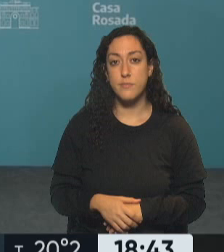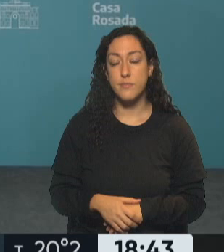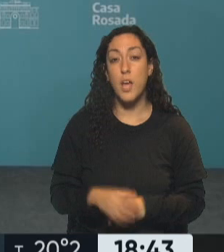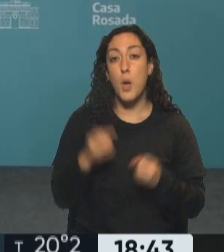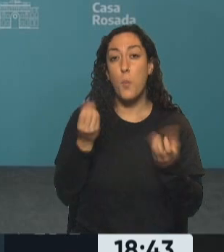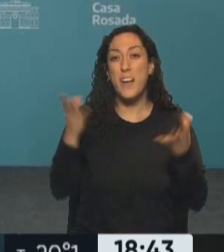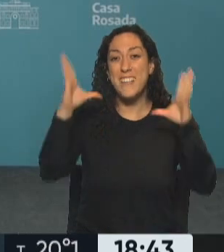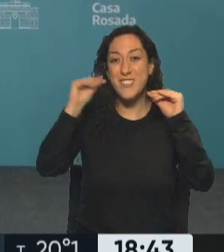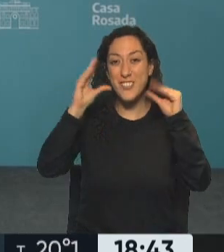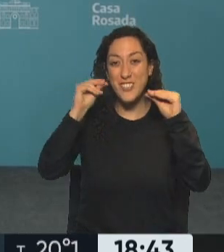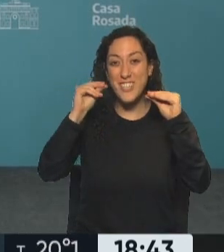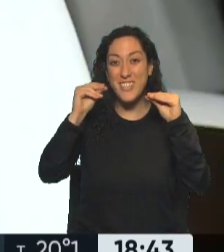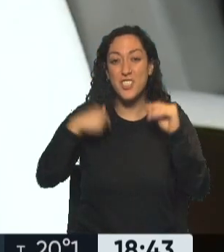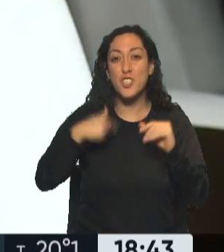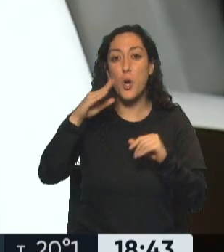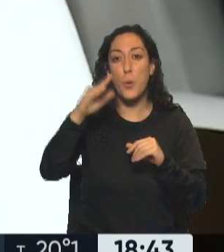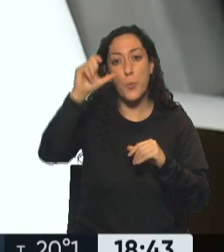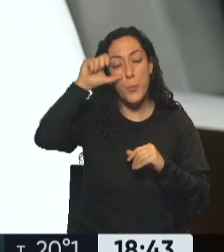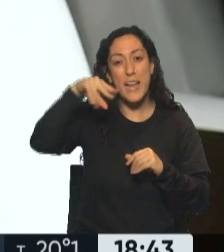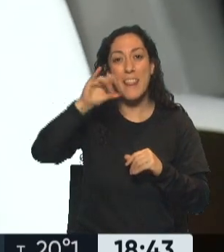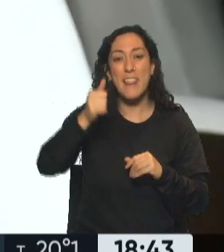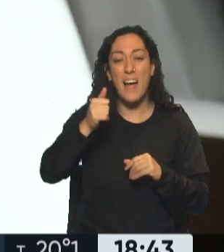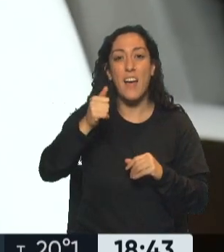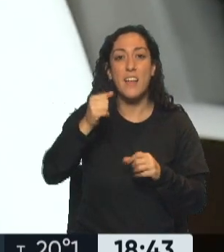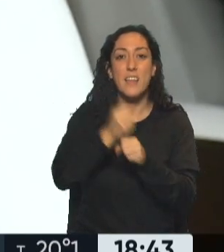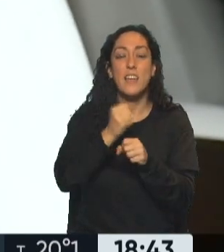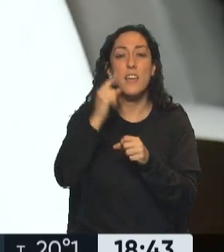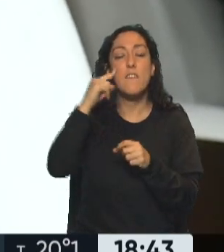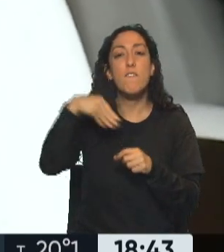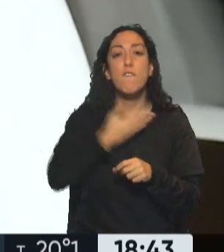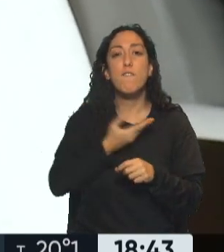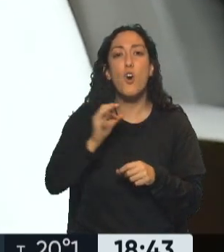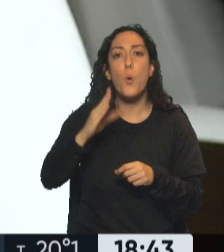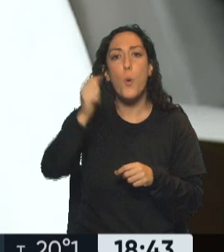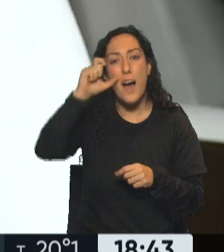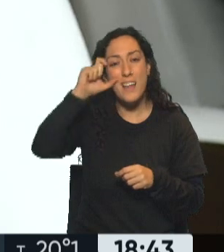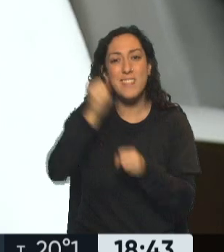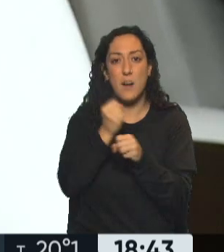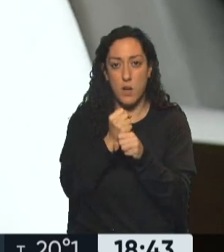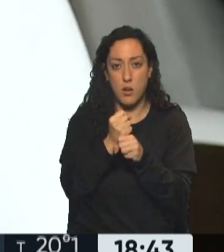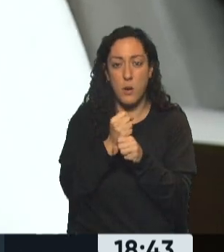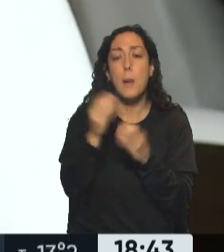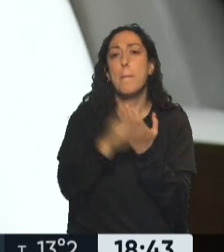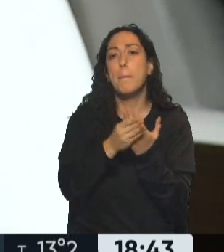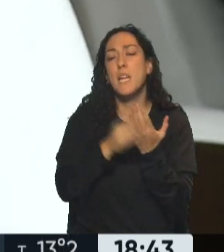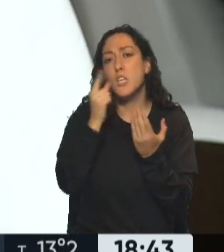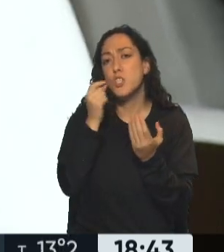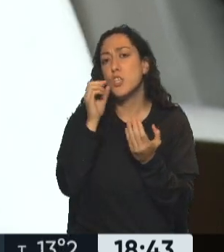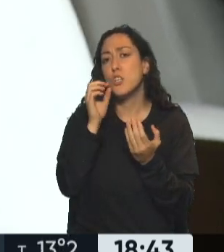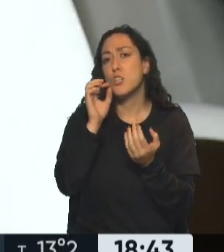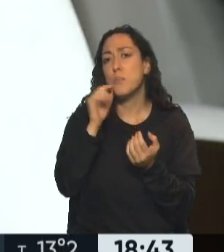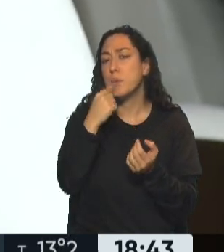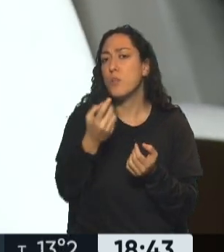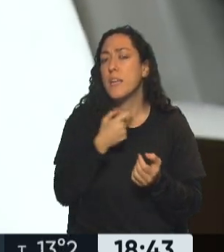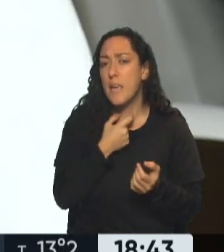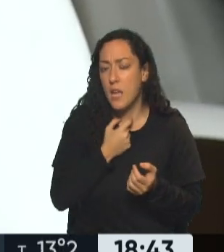Buenas noches, Brenda Struminger de Infobae. Quería preguntarle al ministro si en el marco de la actual